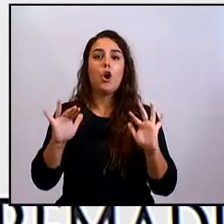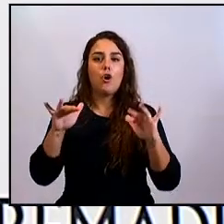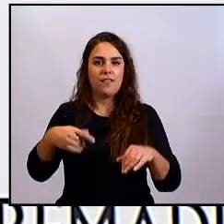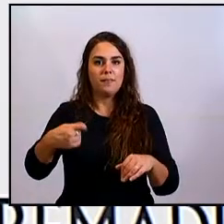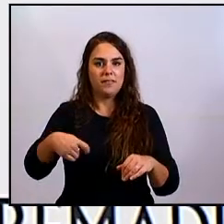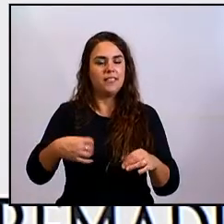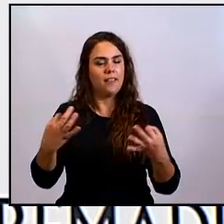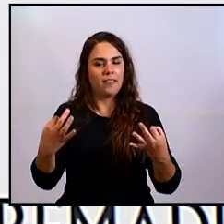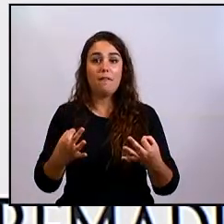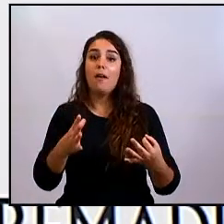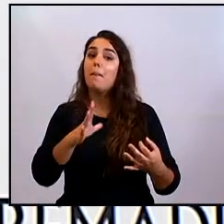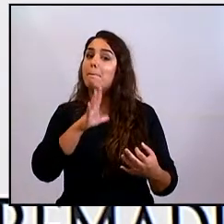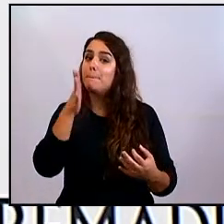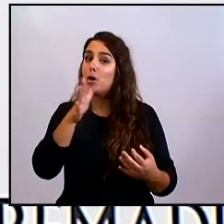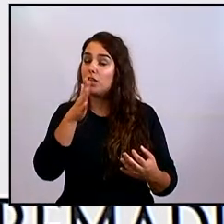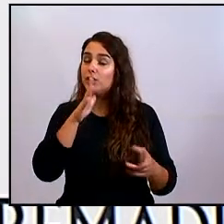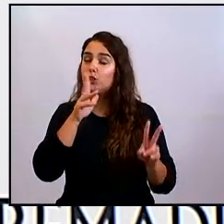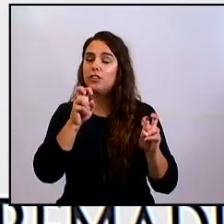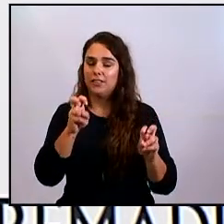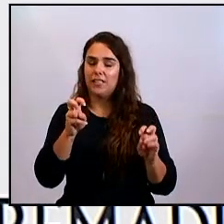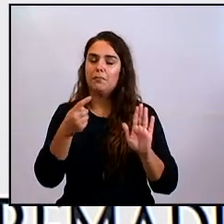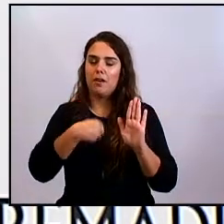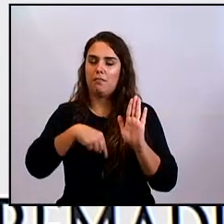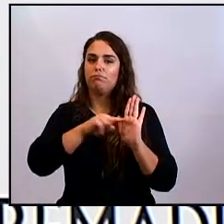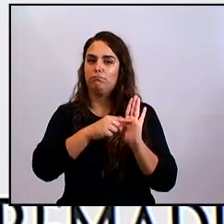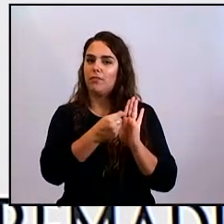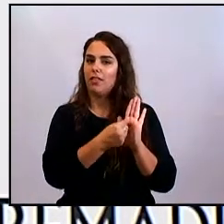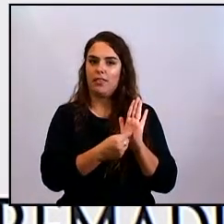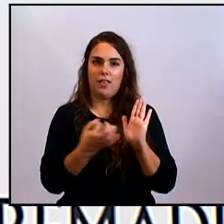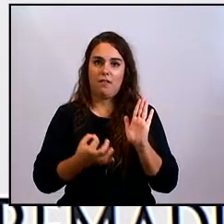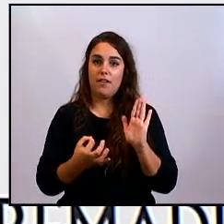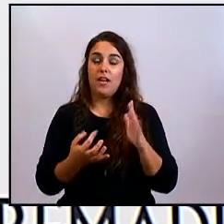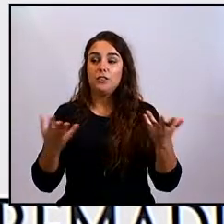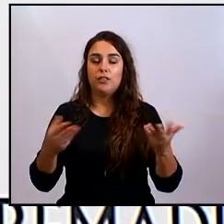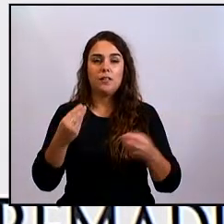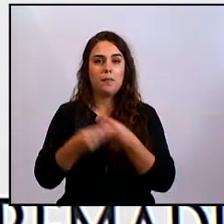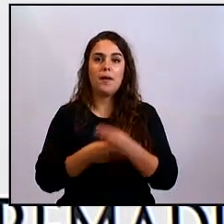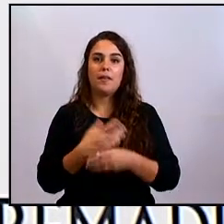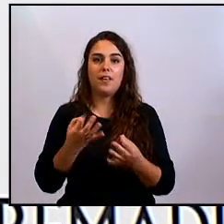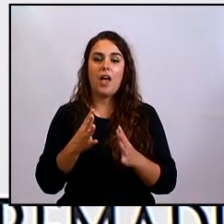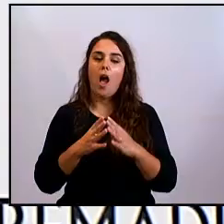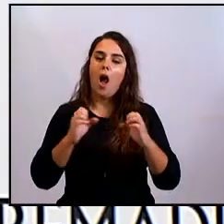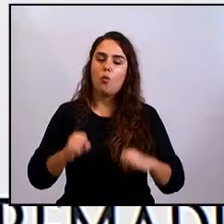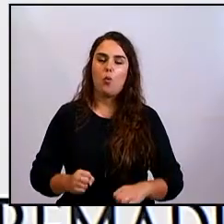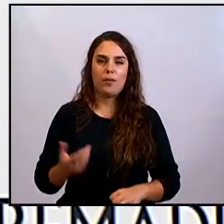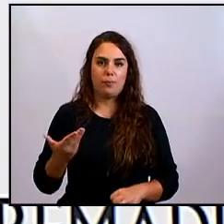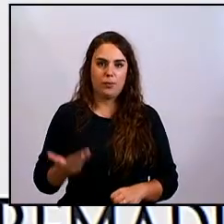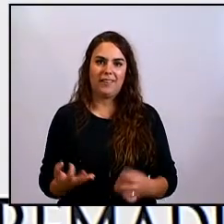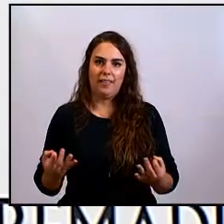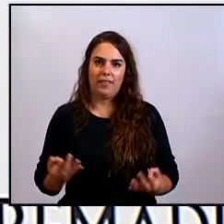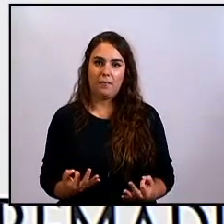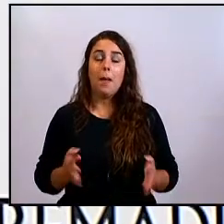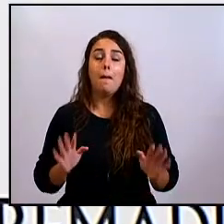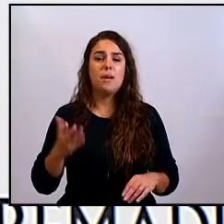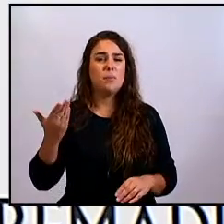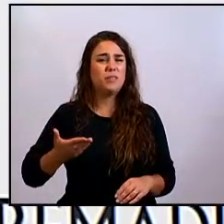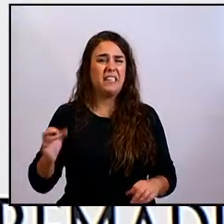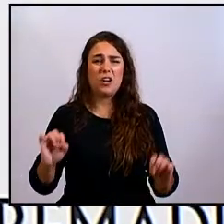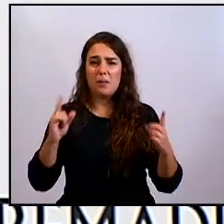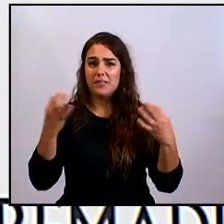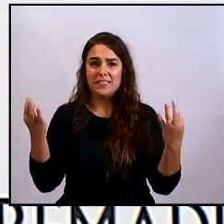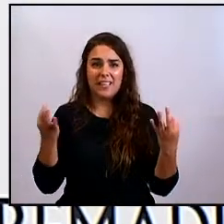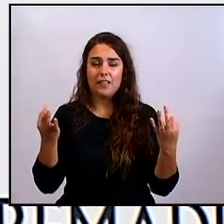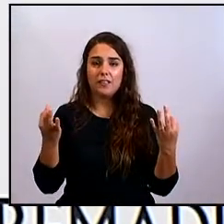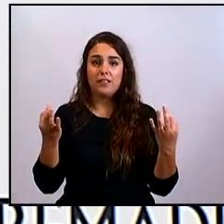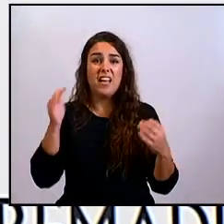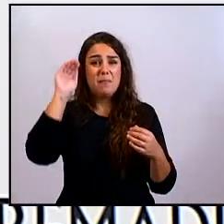presidentes, por eso se lleva este asunto en el orden del día, y lo que tendrá que haber es un gran acuerdo. Pero lo más importante de todo es el rechazo a